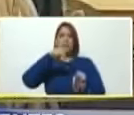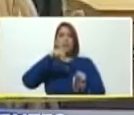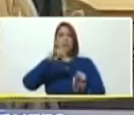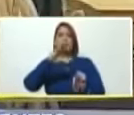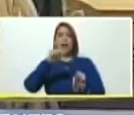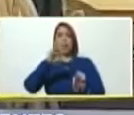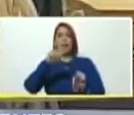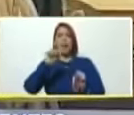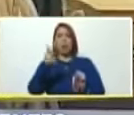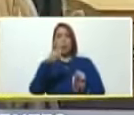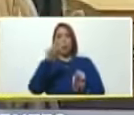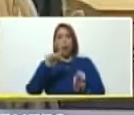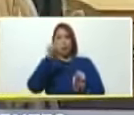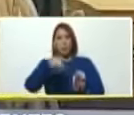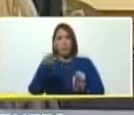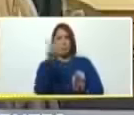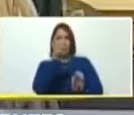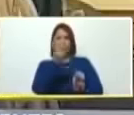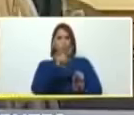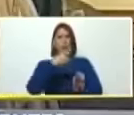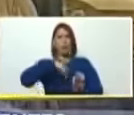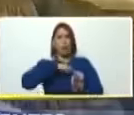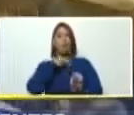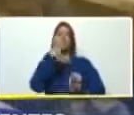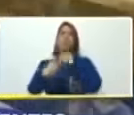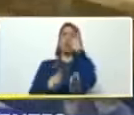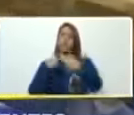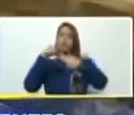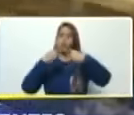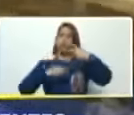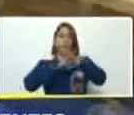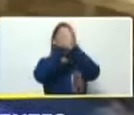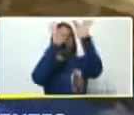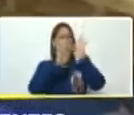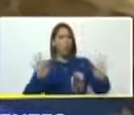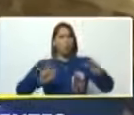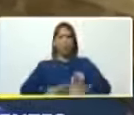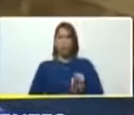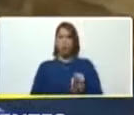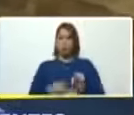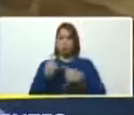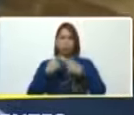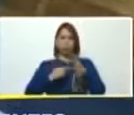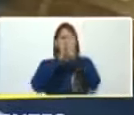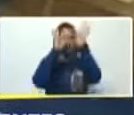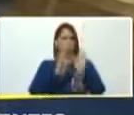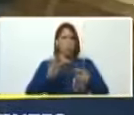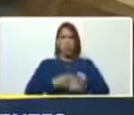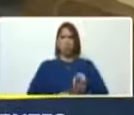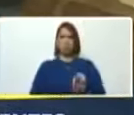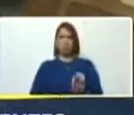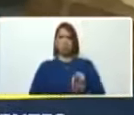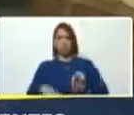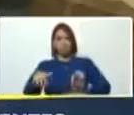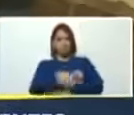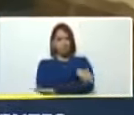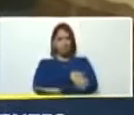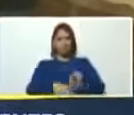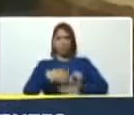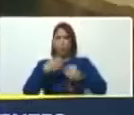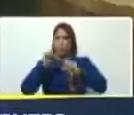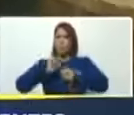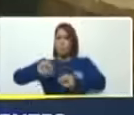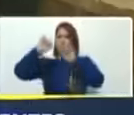Venezuela. Allí estará nuestra voz de distintas formas, de distintas maneras, en las calles como